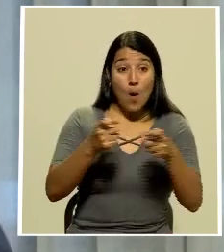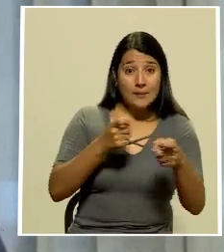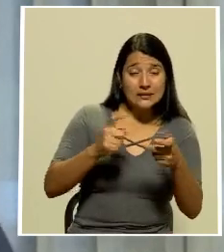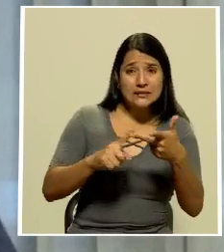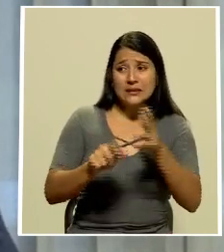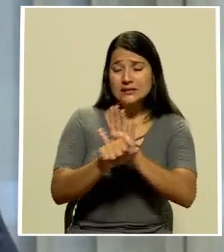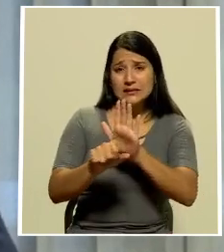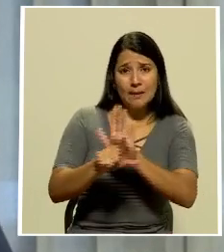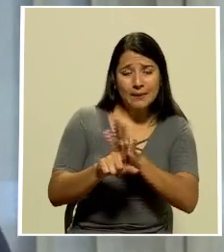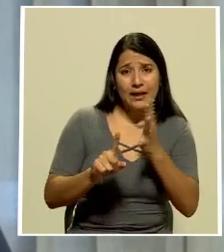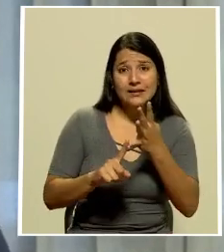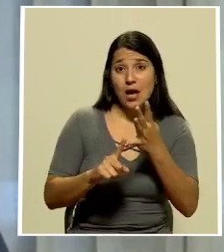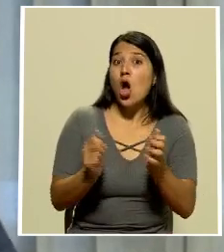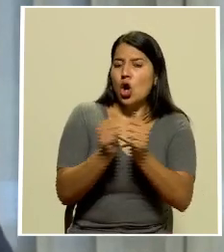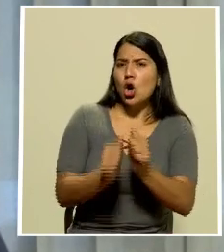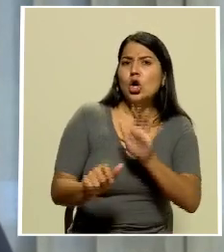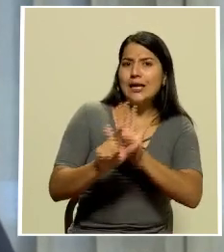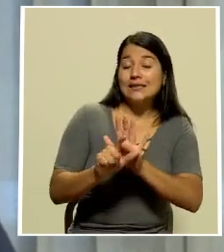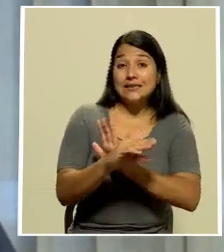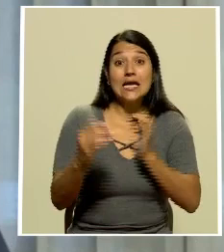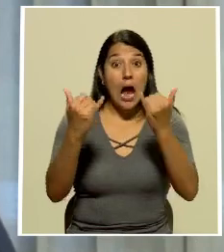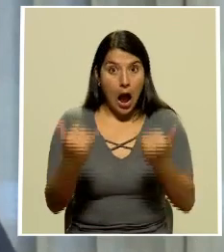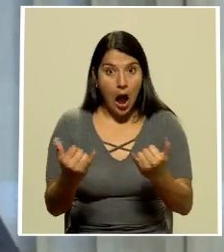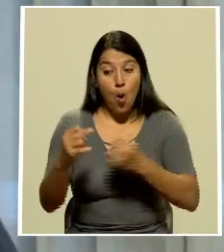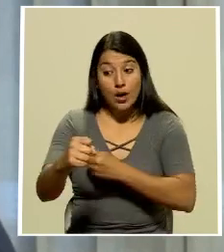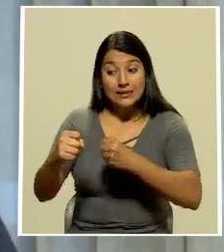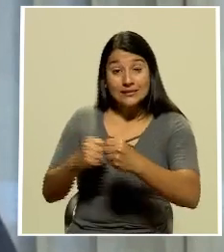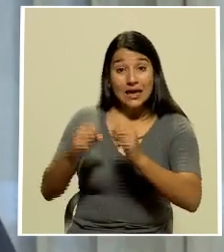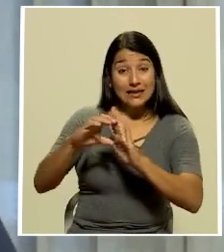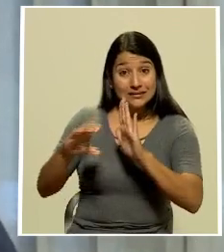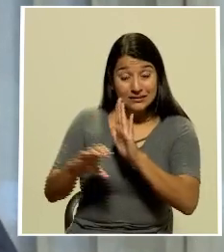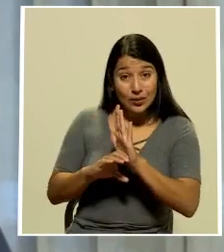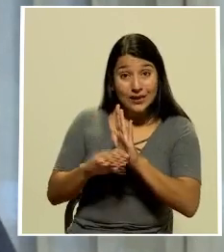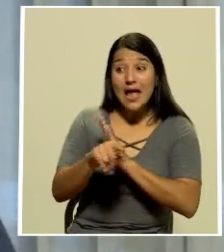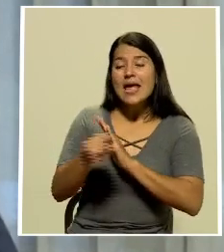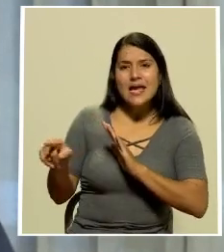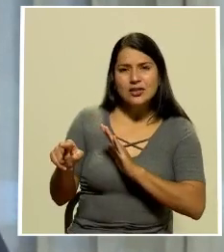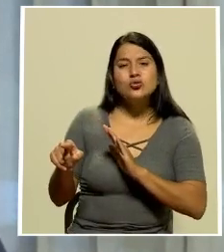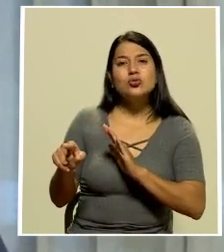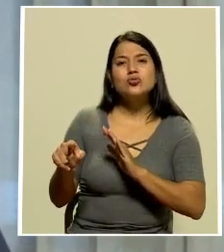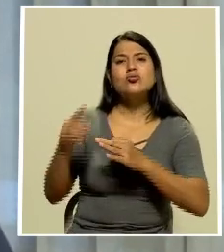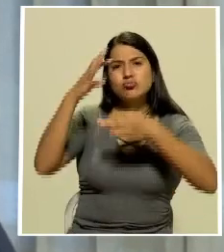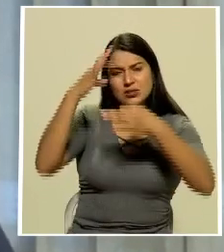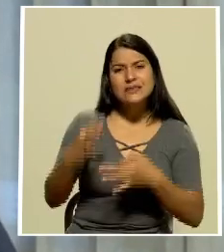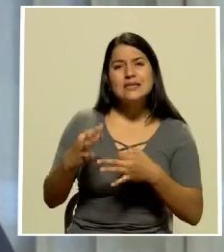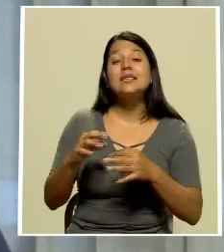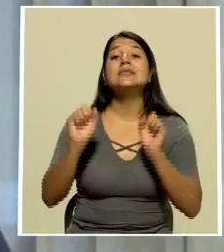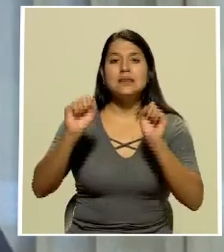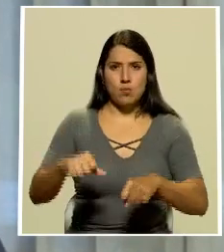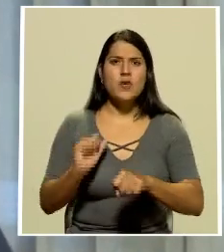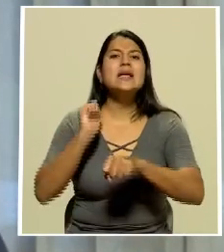Asamblea Legislativa con leyes y ahora la Sala Constitucional reafirman que se puede